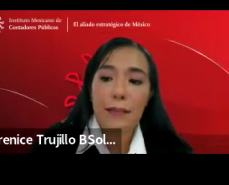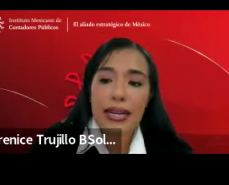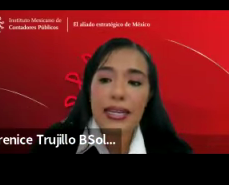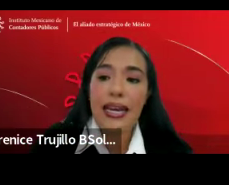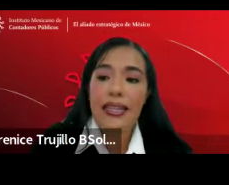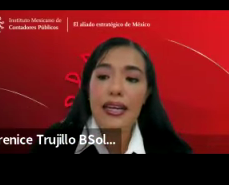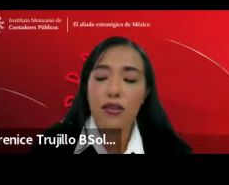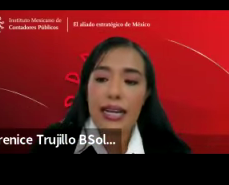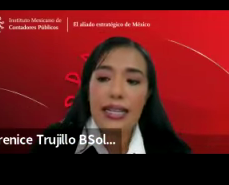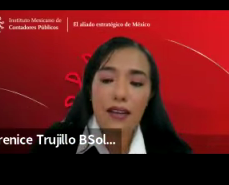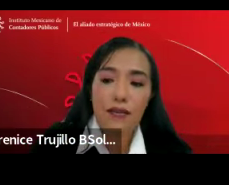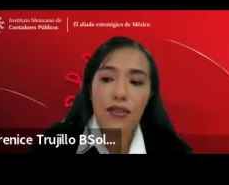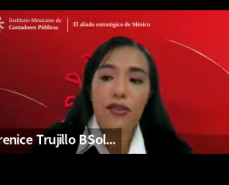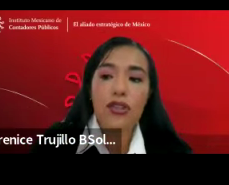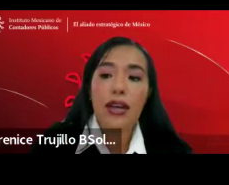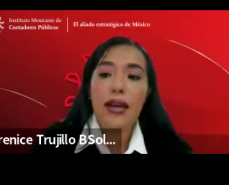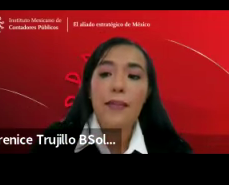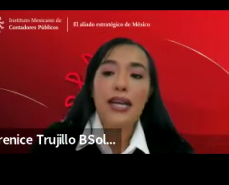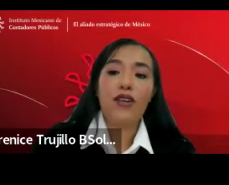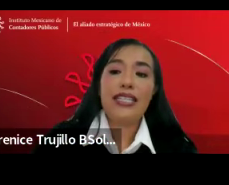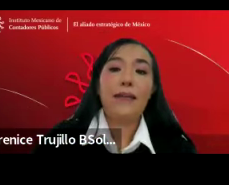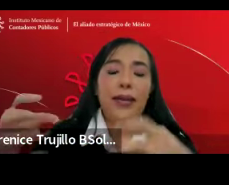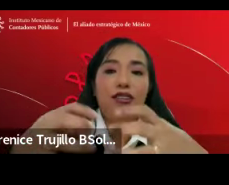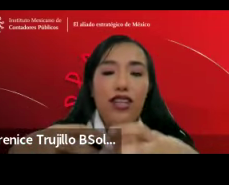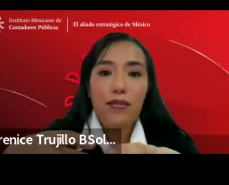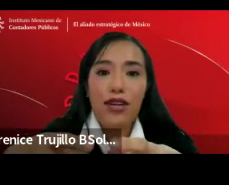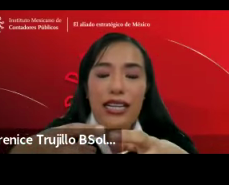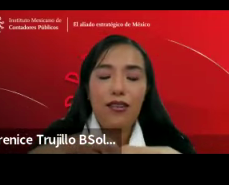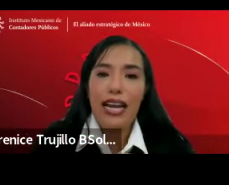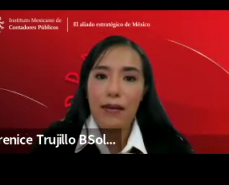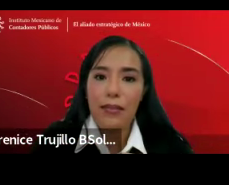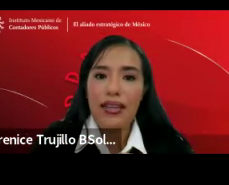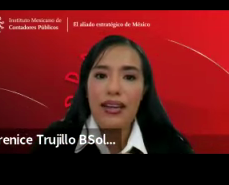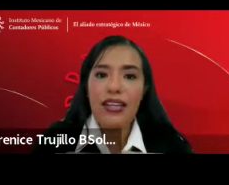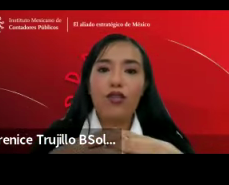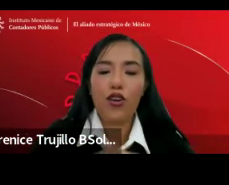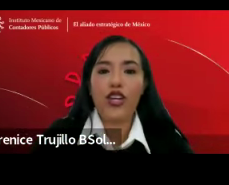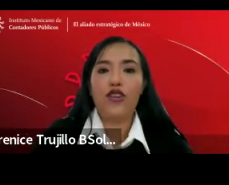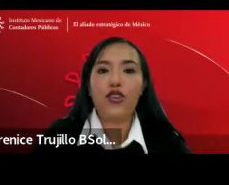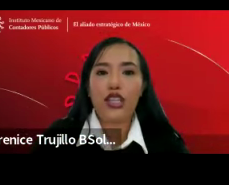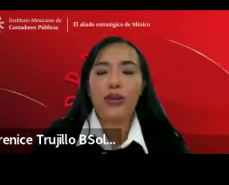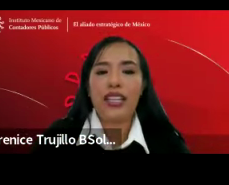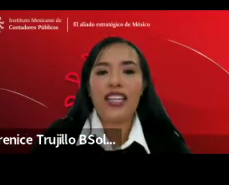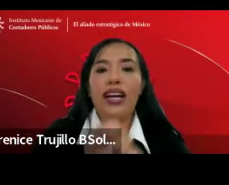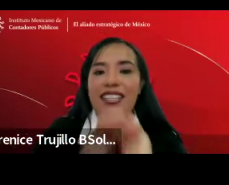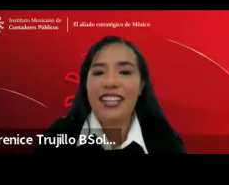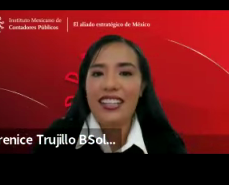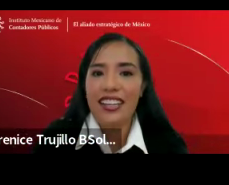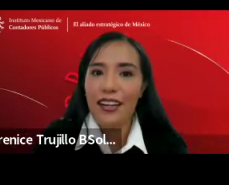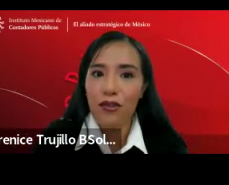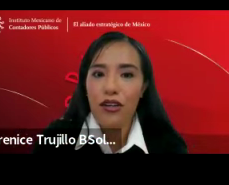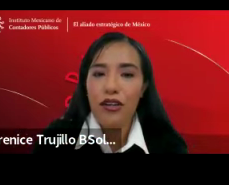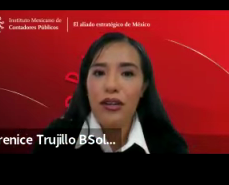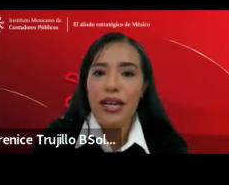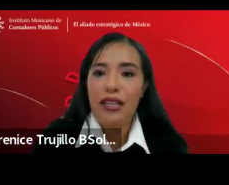hicieron una campaña de colecta de fondos, pero esa persona moral hizo la campaña y luego llegó contigo y te dijo, aquí está